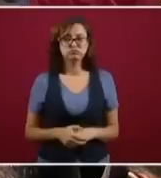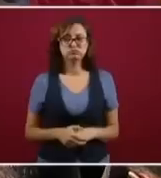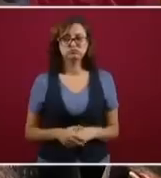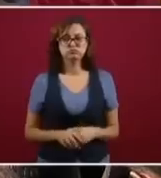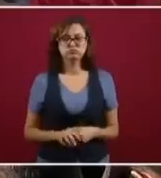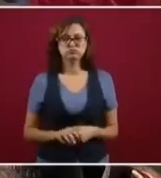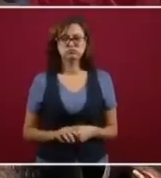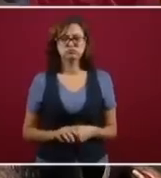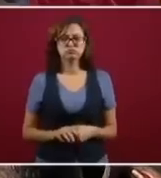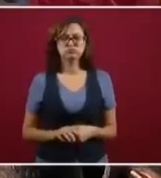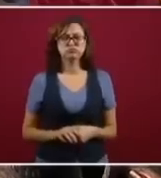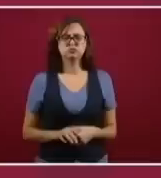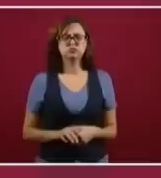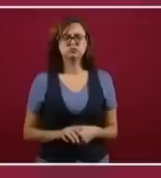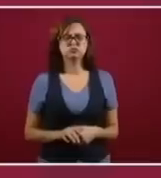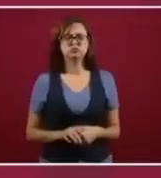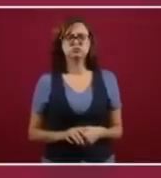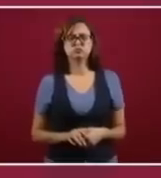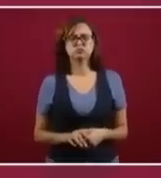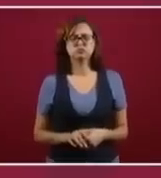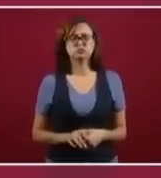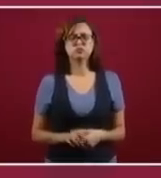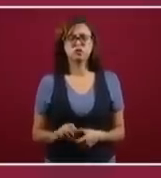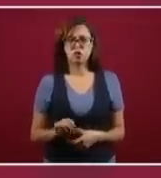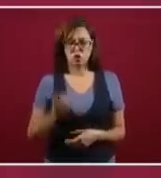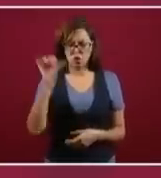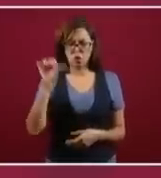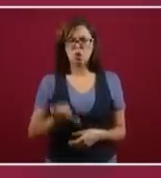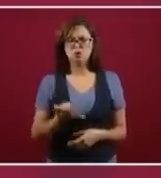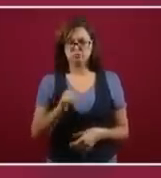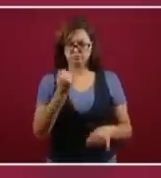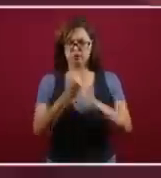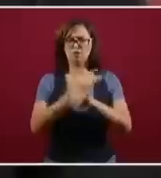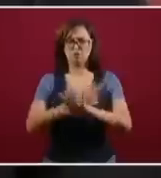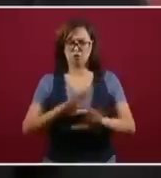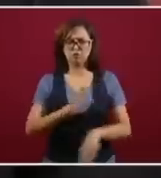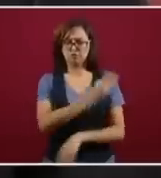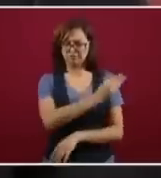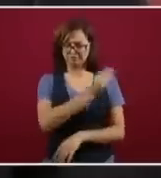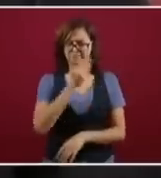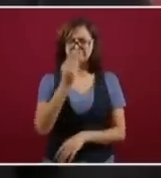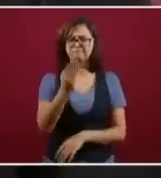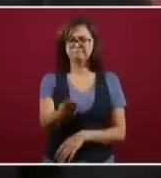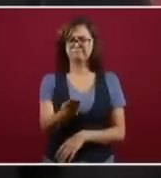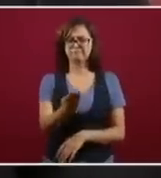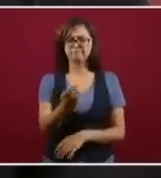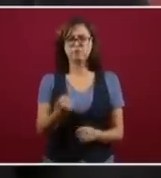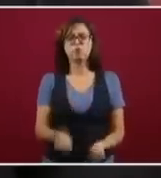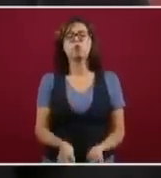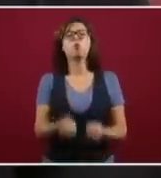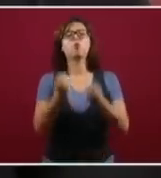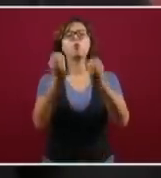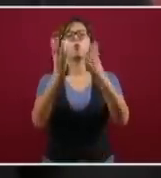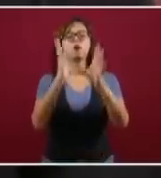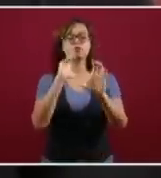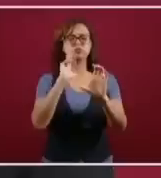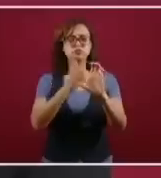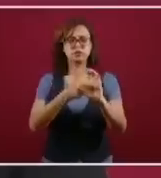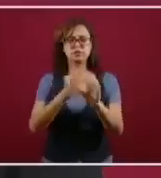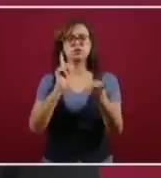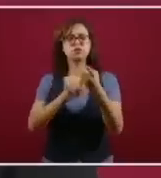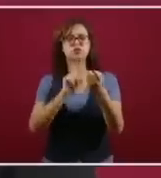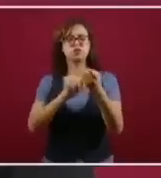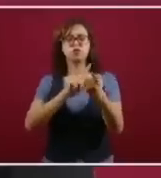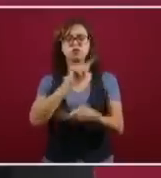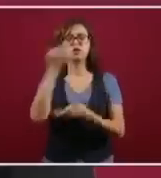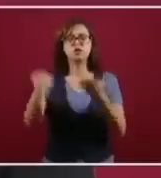Tú puedes tener hoy mismo el informe de cuántos albergues hay, en dónde están